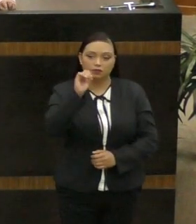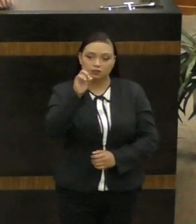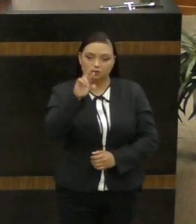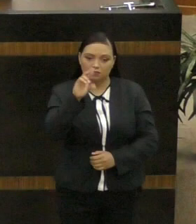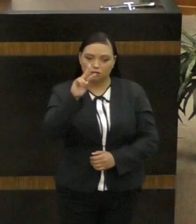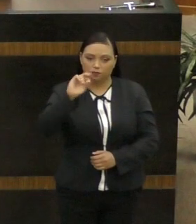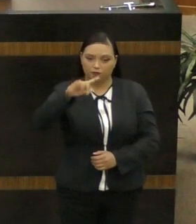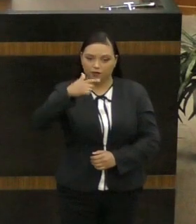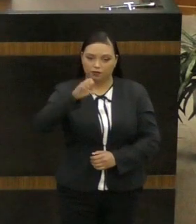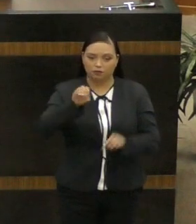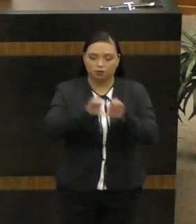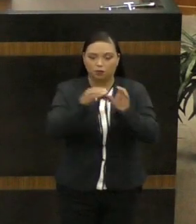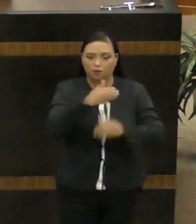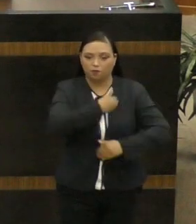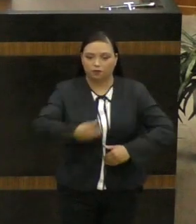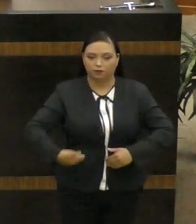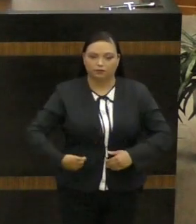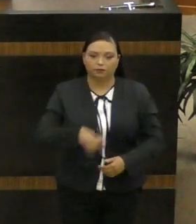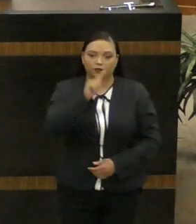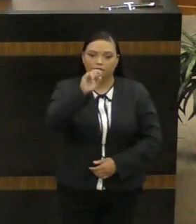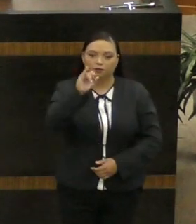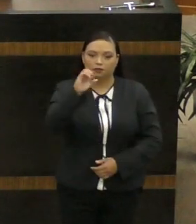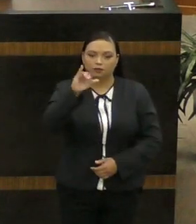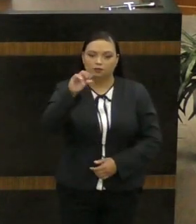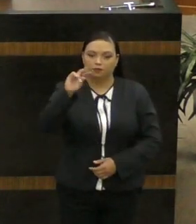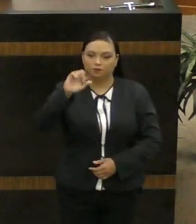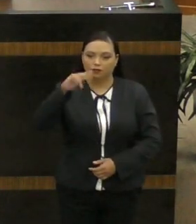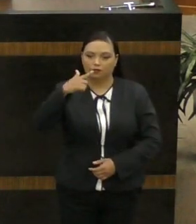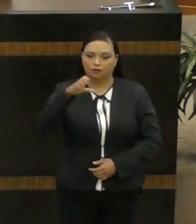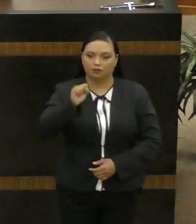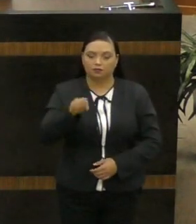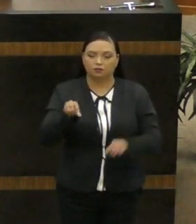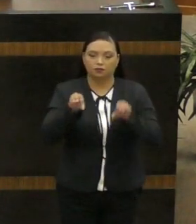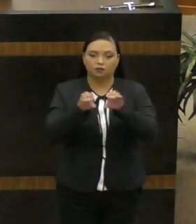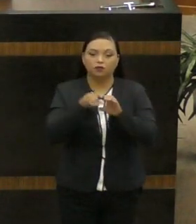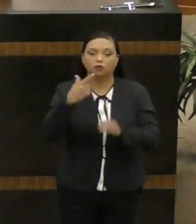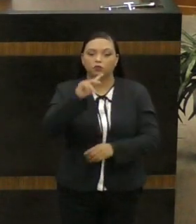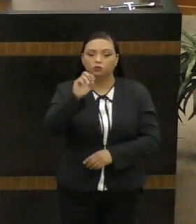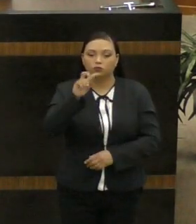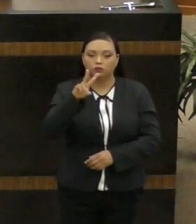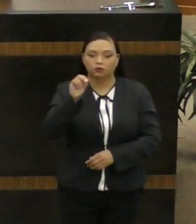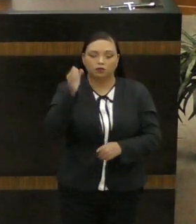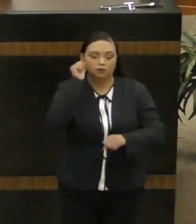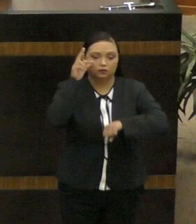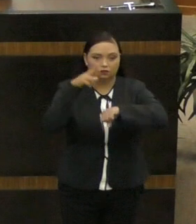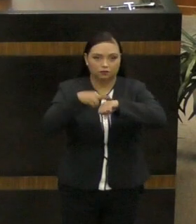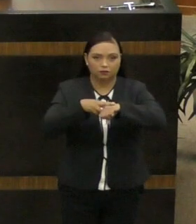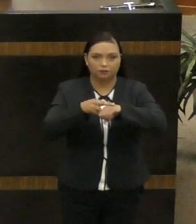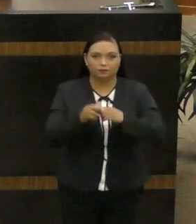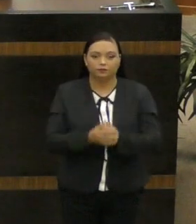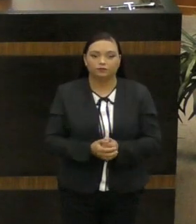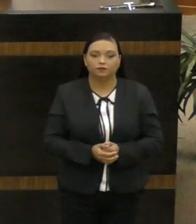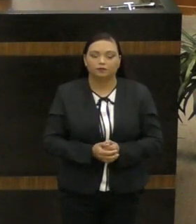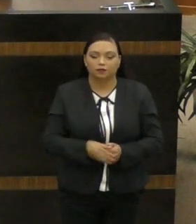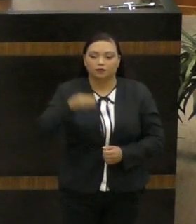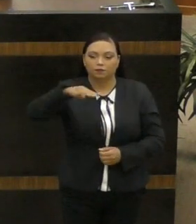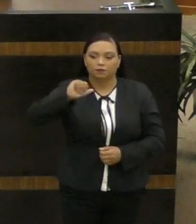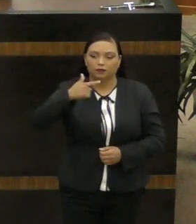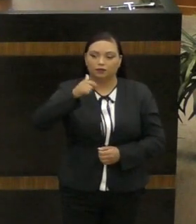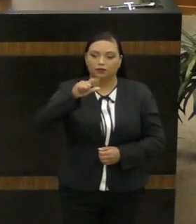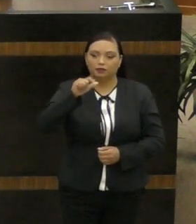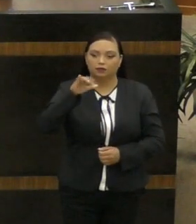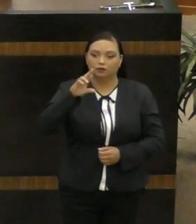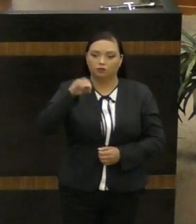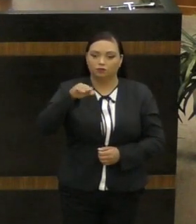Emilio Vargas Hernández como presidente, Leticia Vargas Álvarez y Gustavo Carmen Gutiérrez como secretario y Magali Hernández